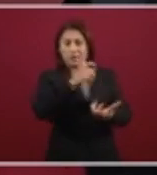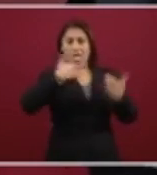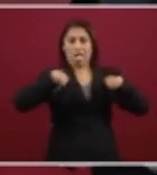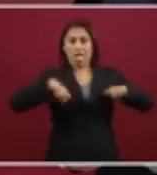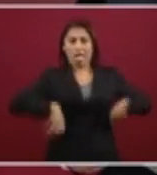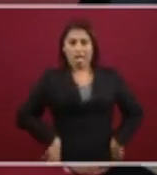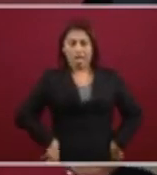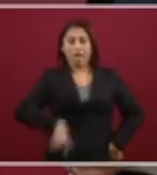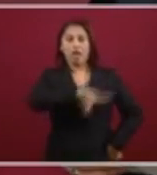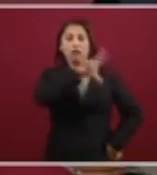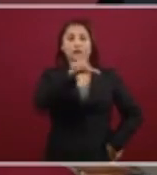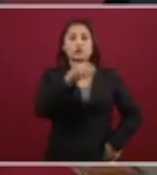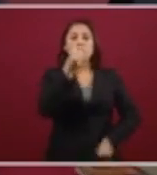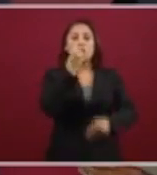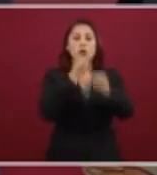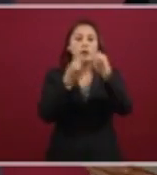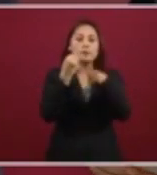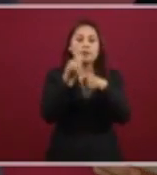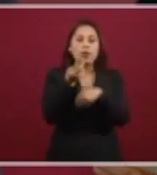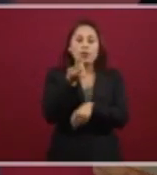con gorgojo,